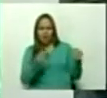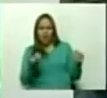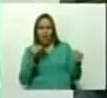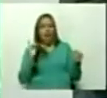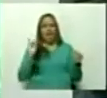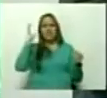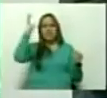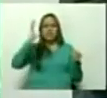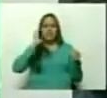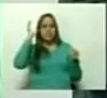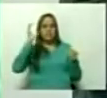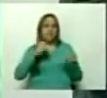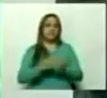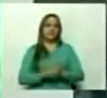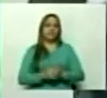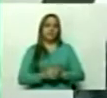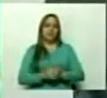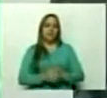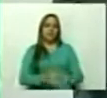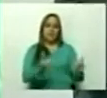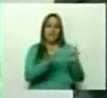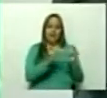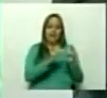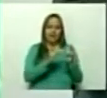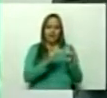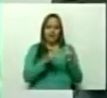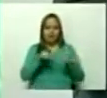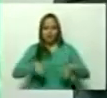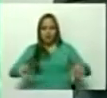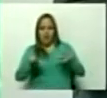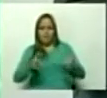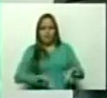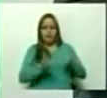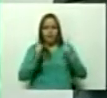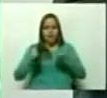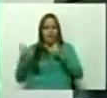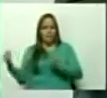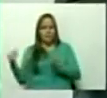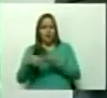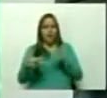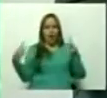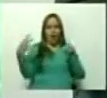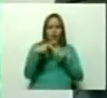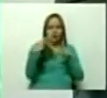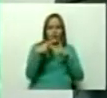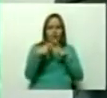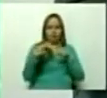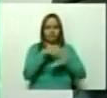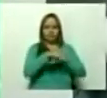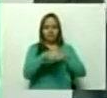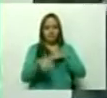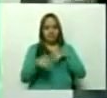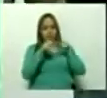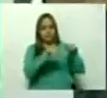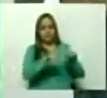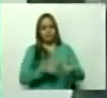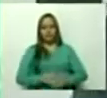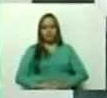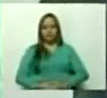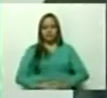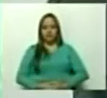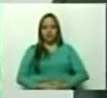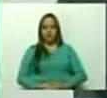capacidad, en este caso, de plazas camas instaladas con la infraestructura hotelera que ya contamos en el municipio Carirubana y donde